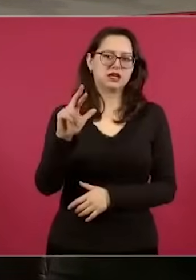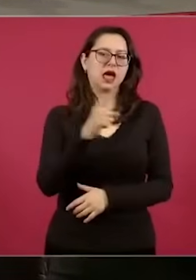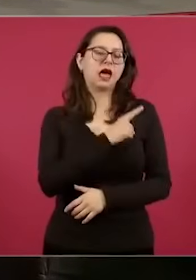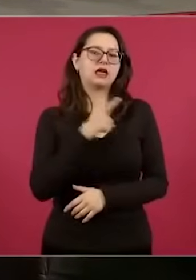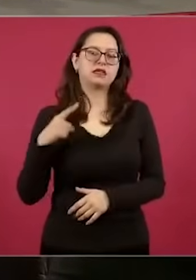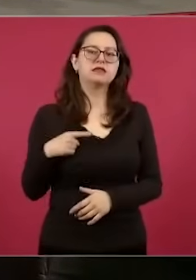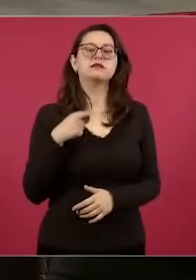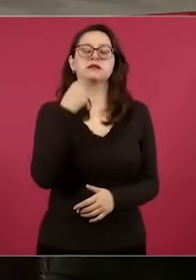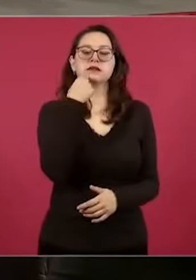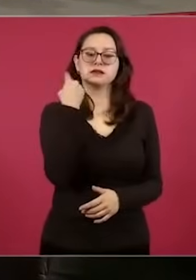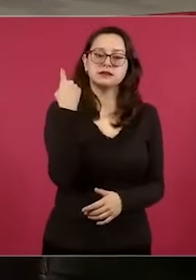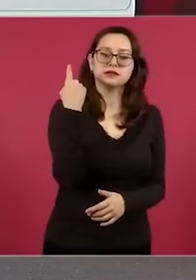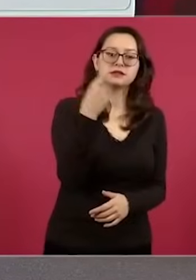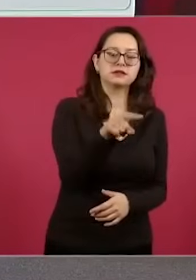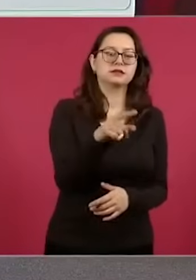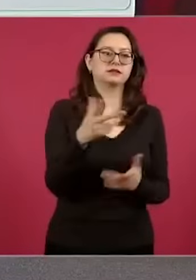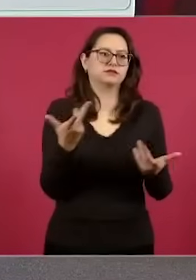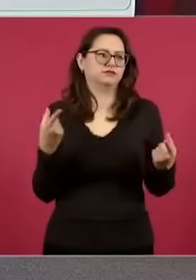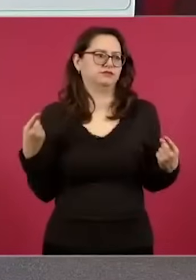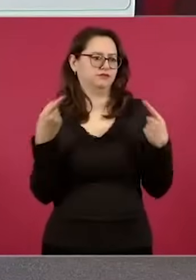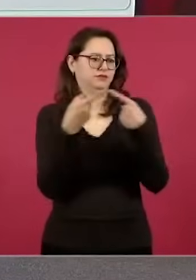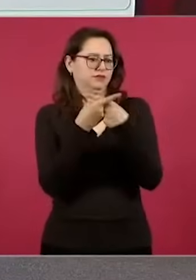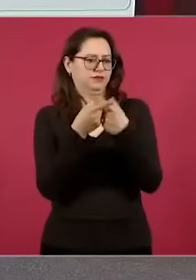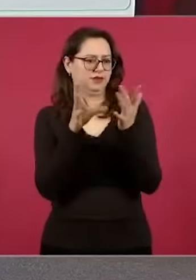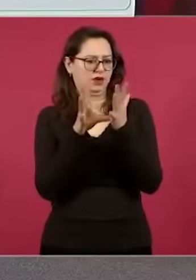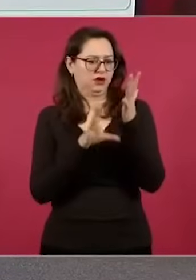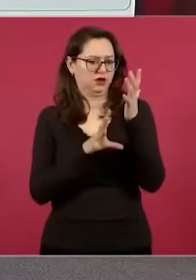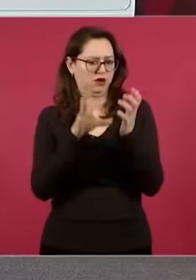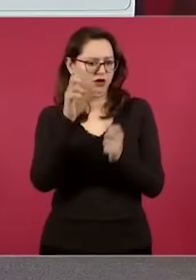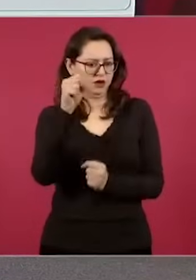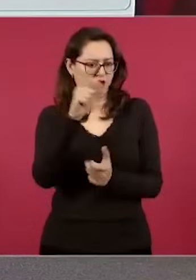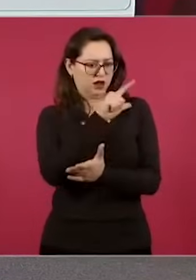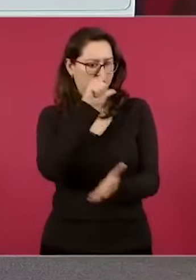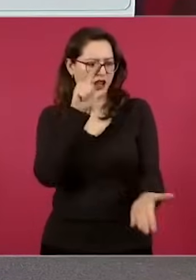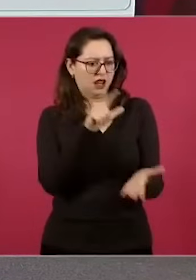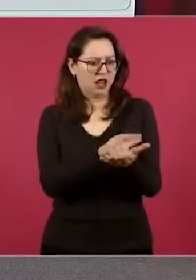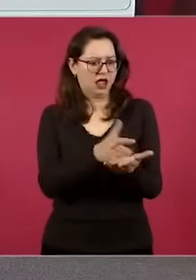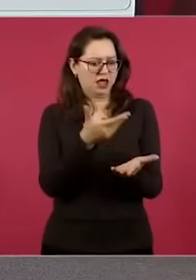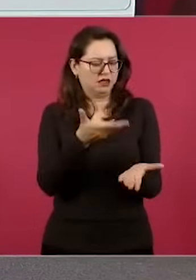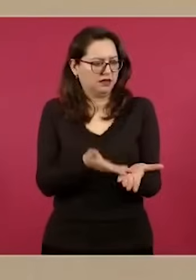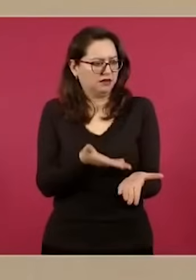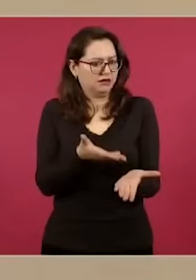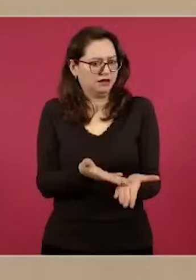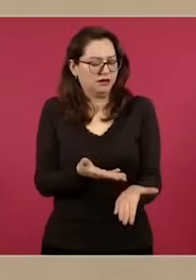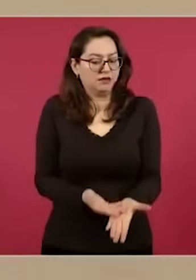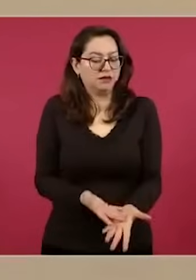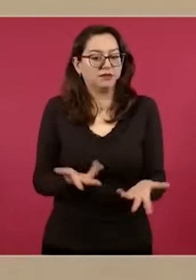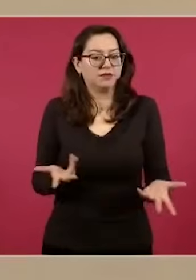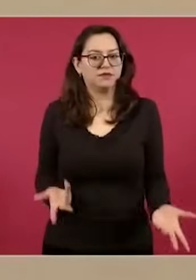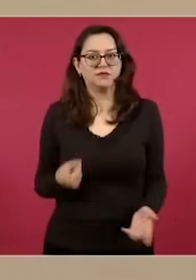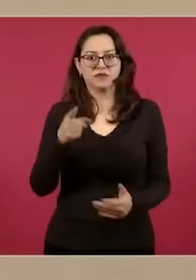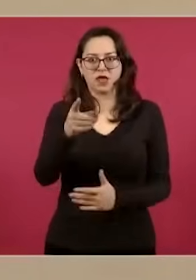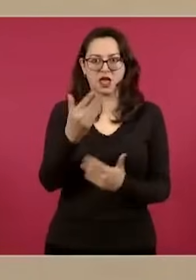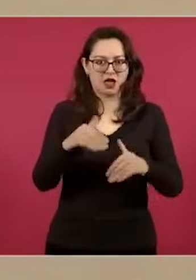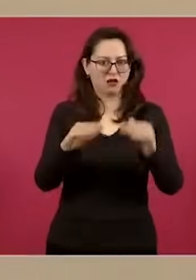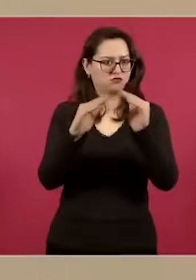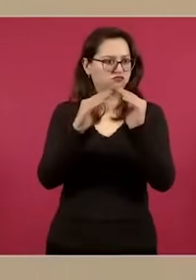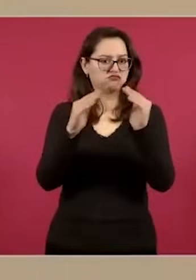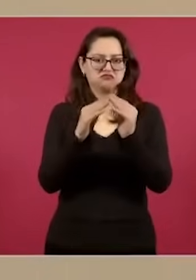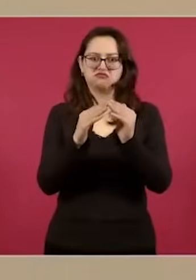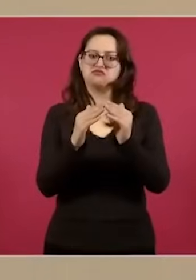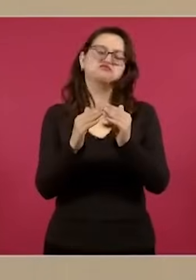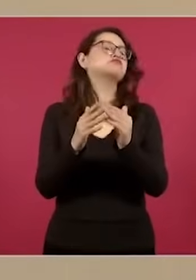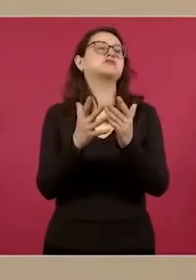es contrario a los artículos 12 y y 6 transitorio de de la ley en la materia y el inmueble continuará asegurado